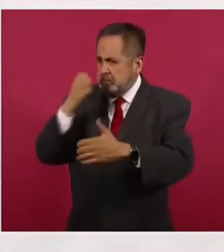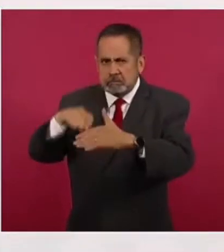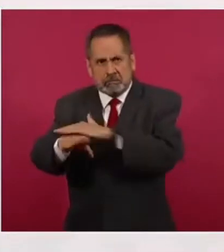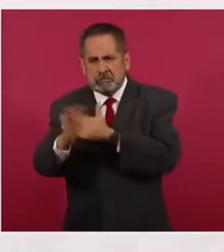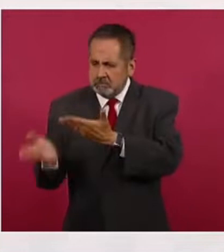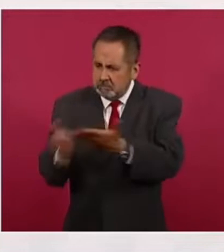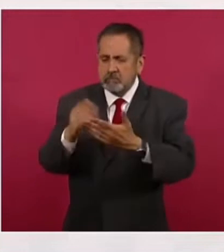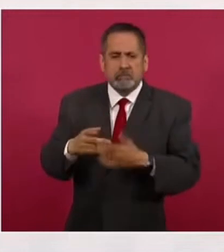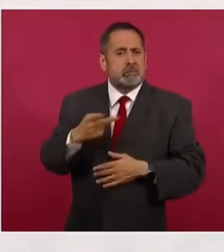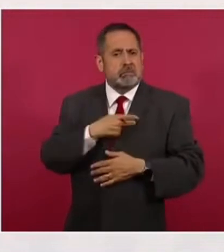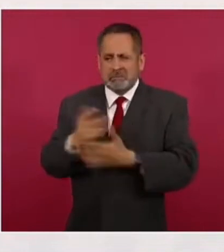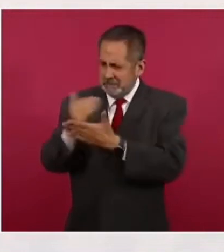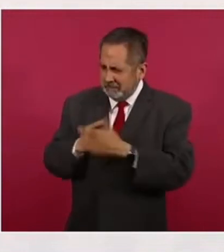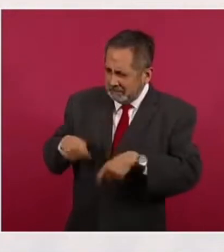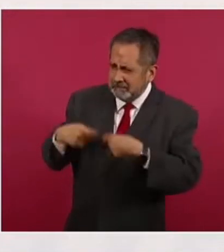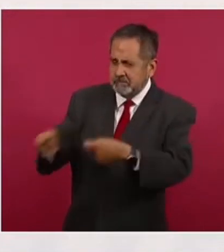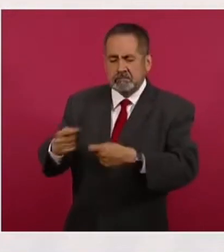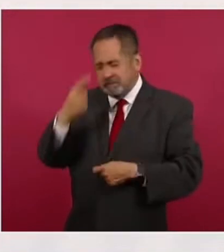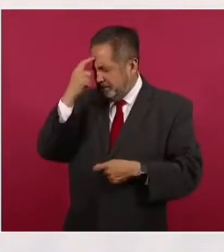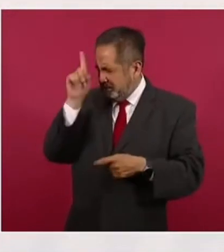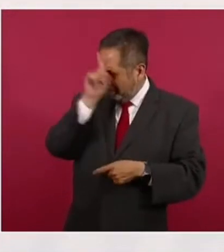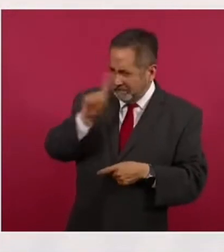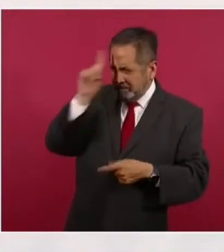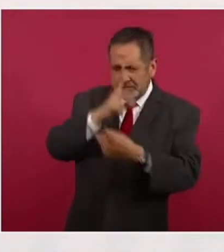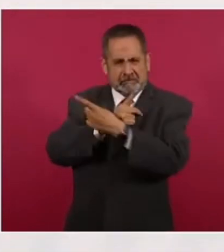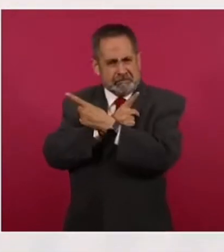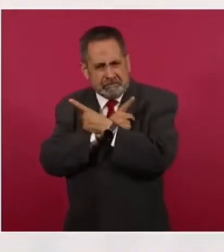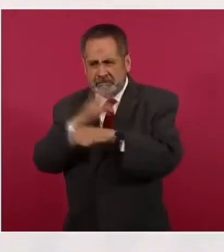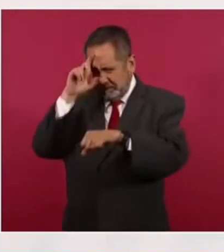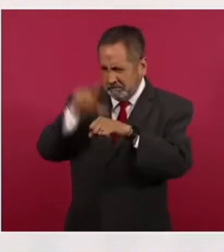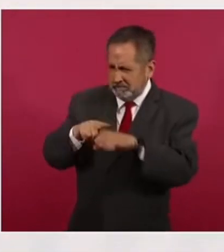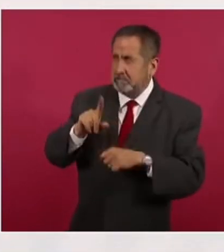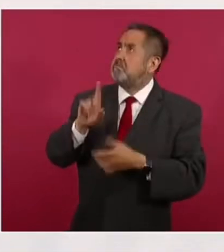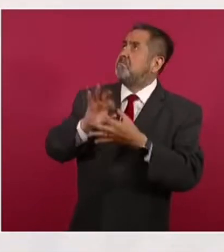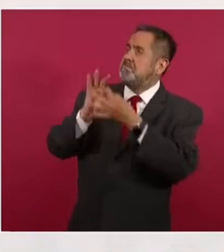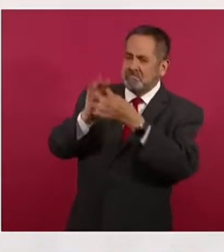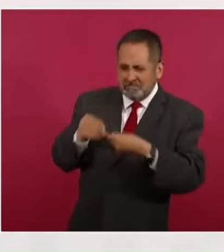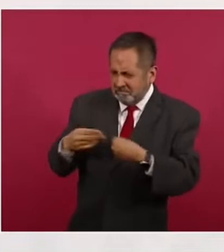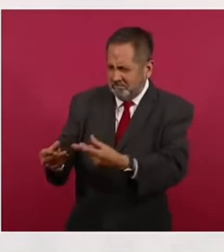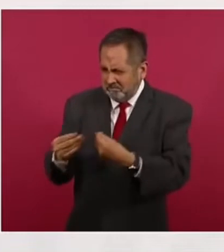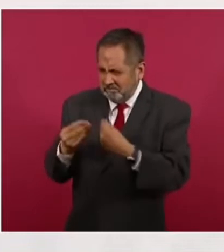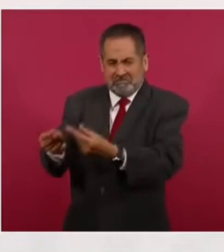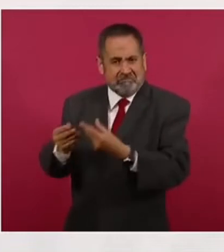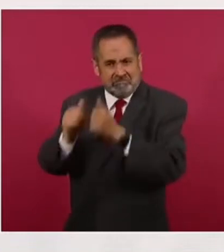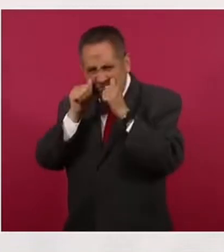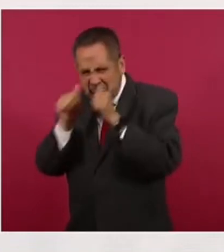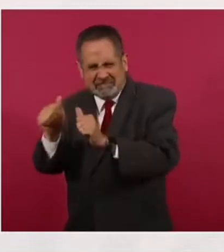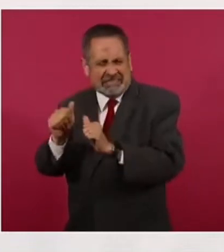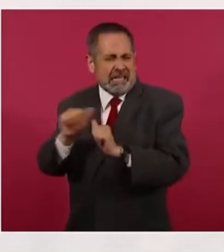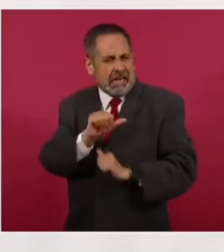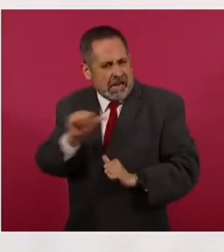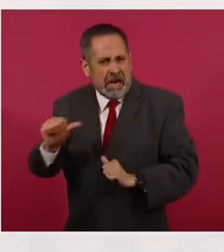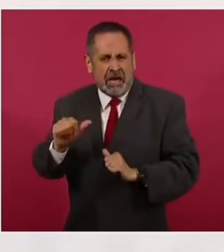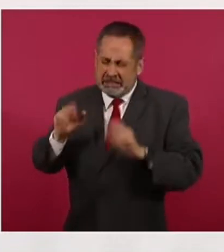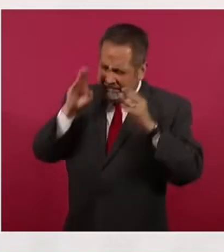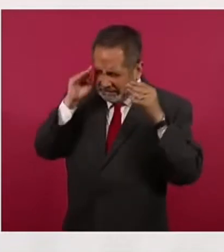la pobreza, fortaleciendo valores culturales, morales y espirituales, y también, desde luego,